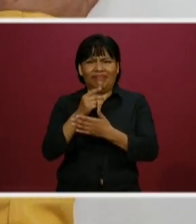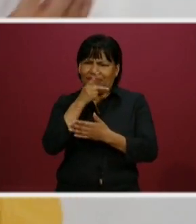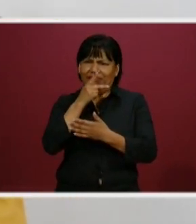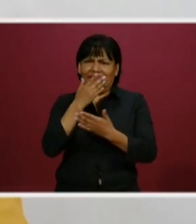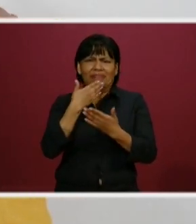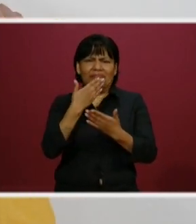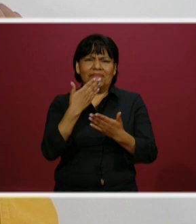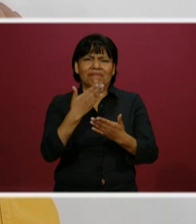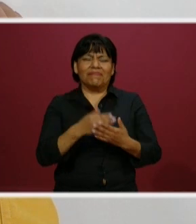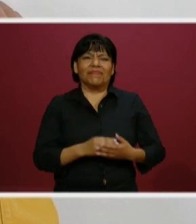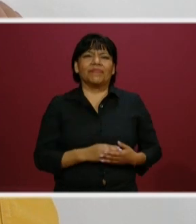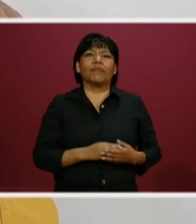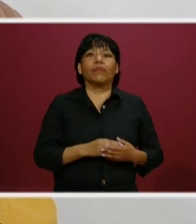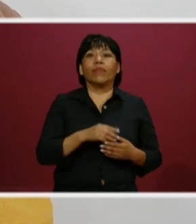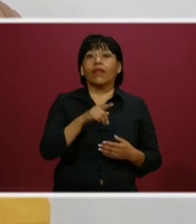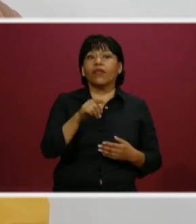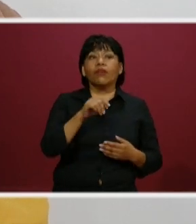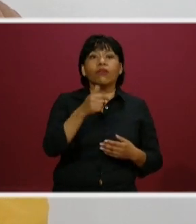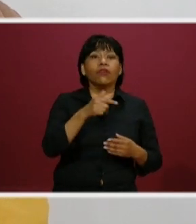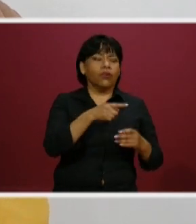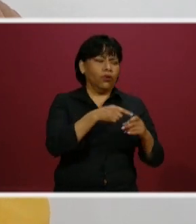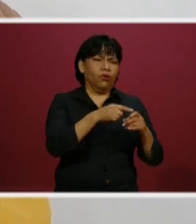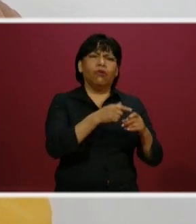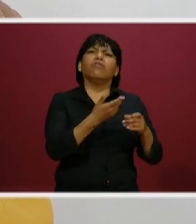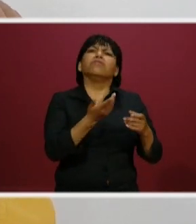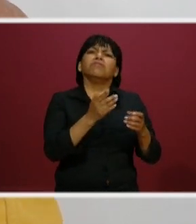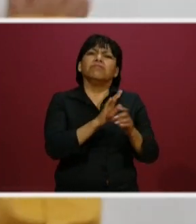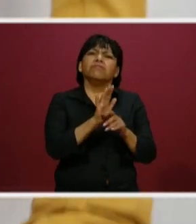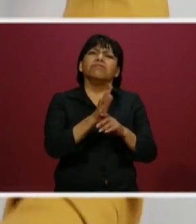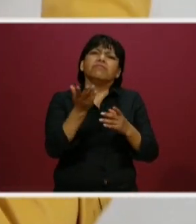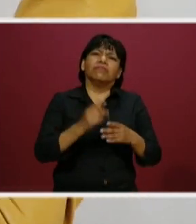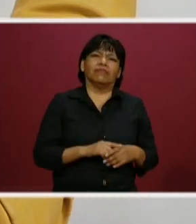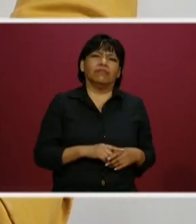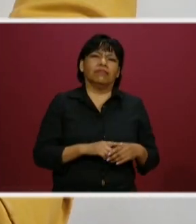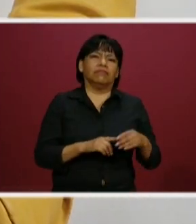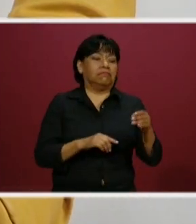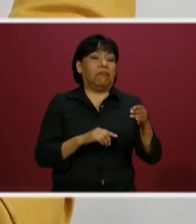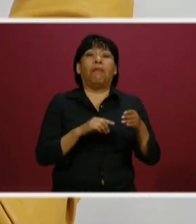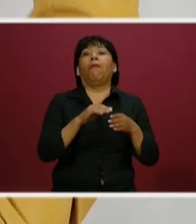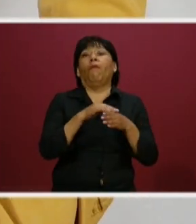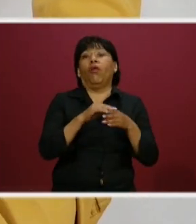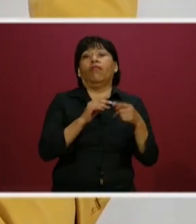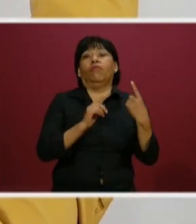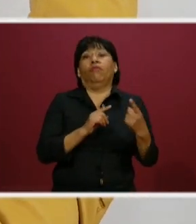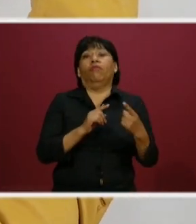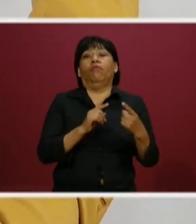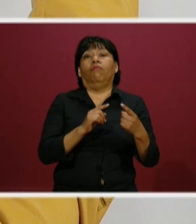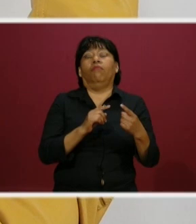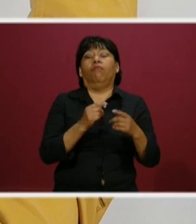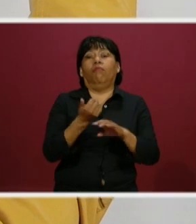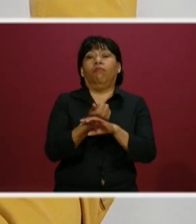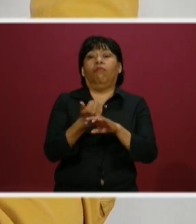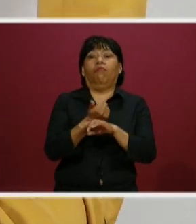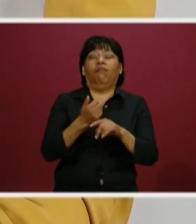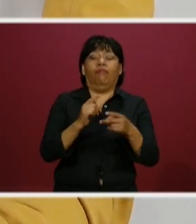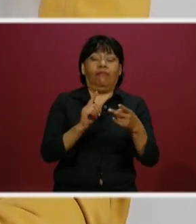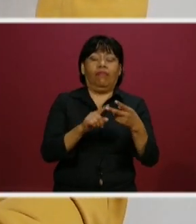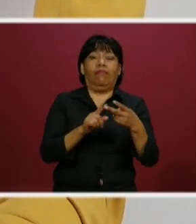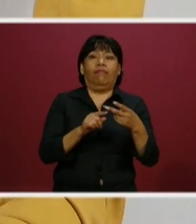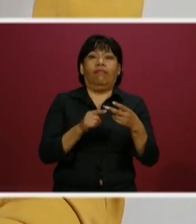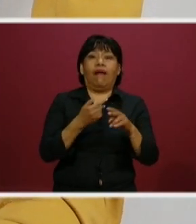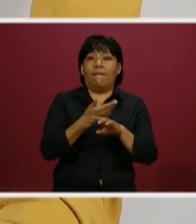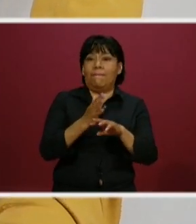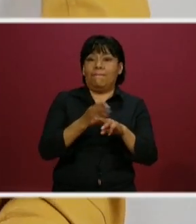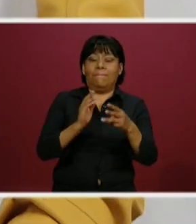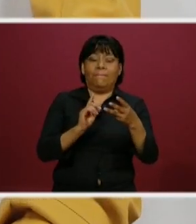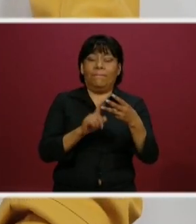ahora vamos a ver de qué color son las tapitas color morado color amarillo color